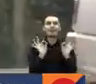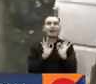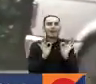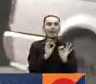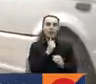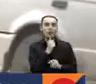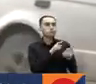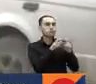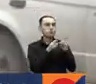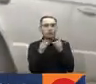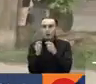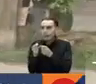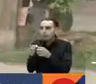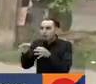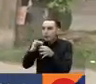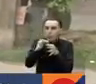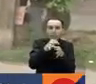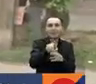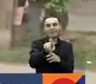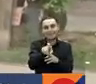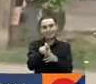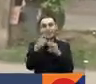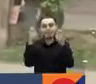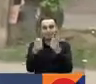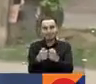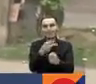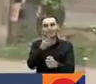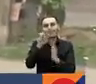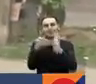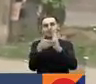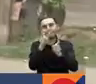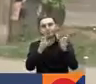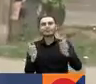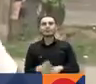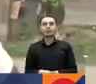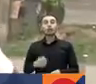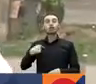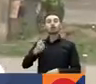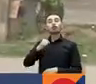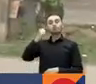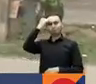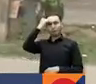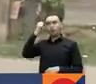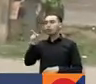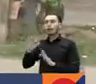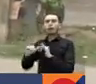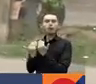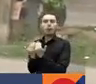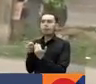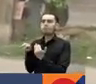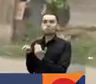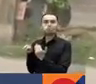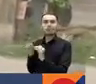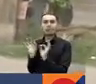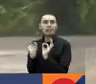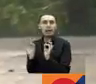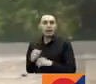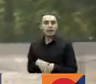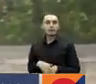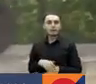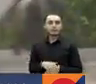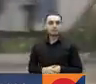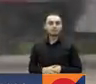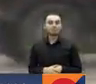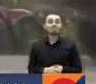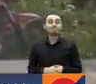de 6 corregimientos del municipio. Porque yo soy docente y hasta en el colegio estamos con serias dificultades porque no hay agua potable.